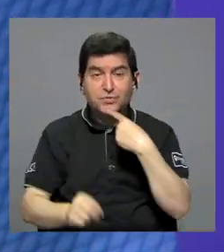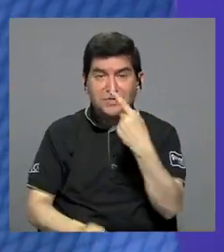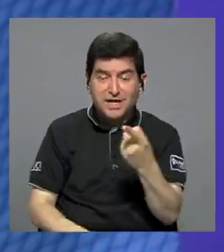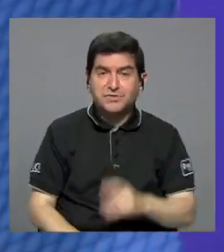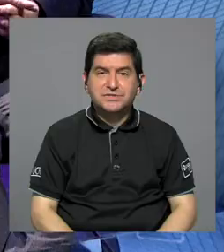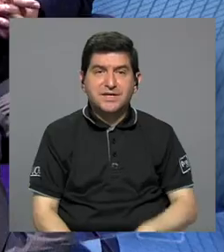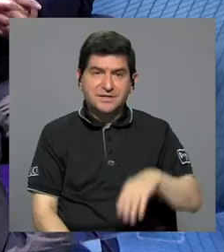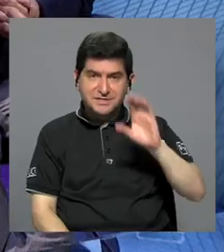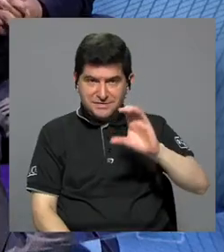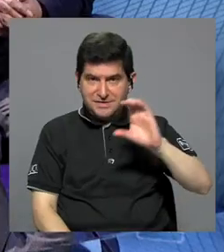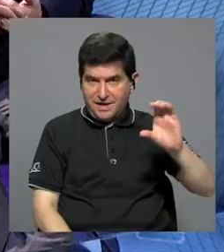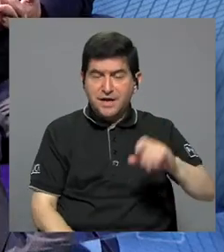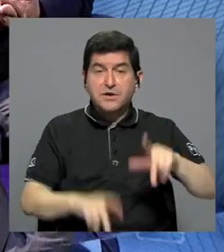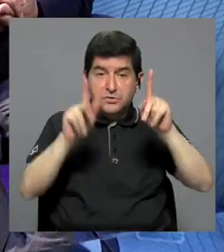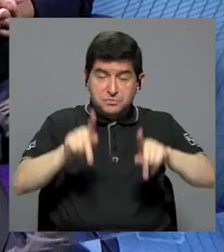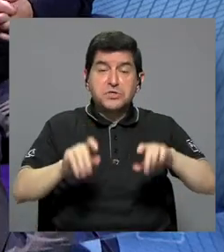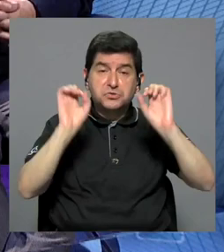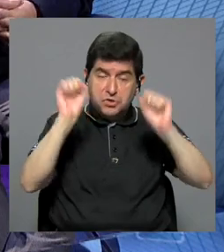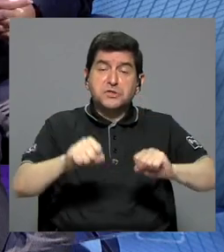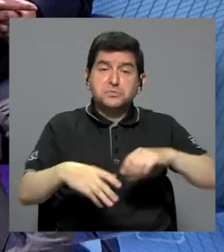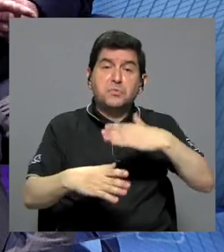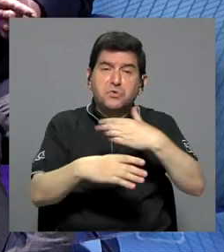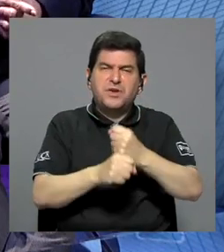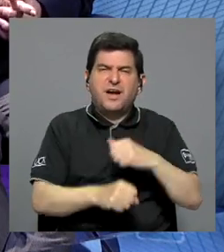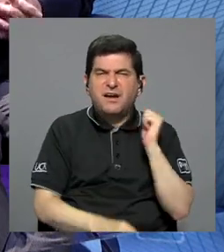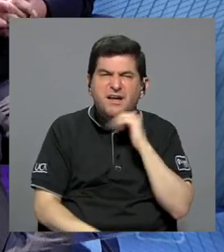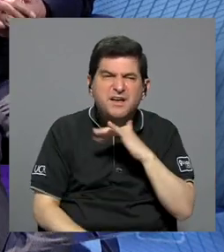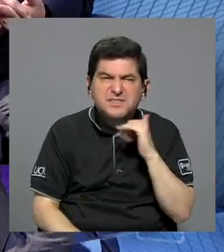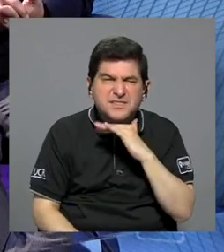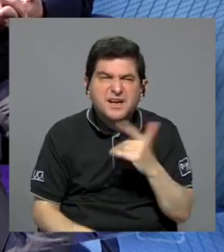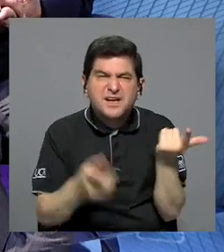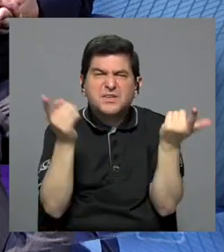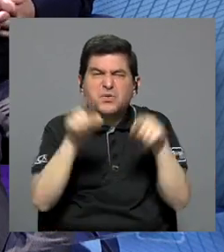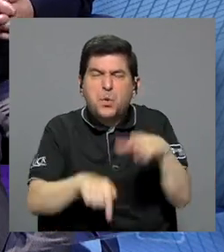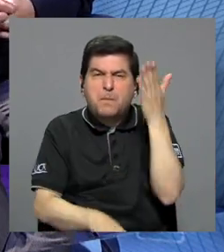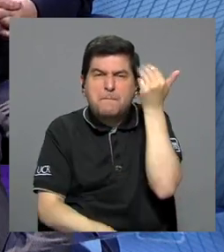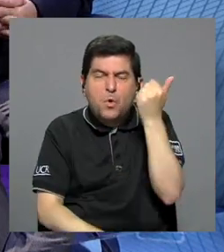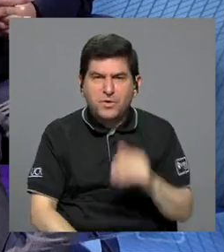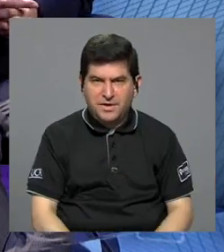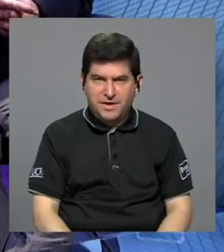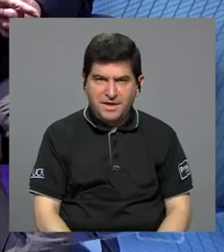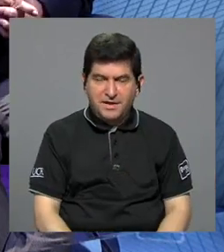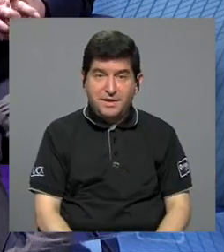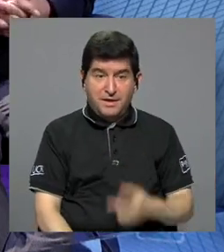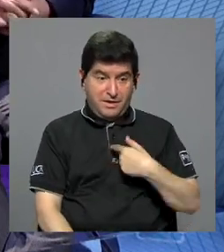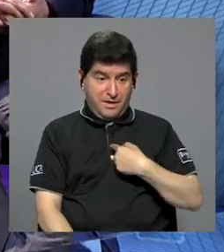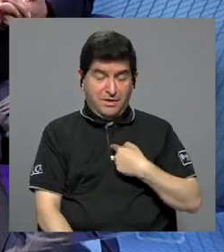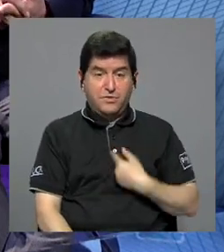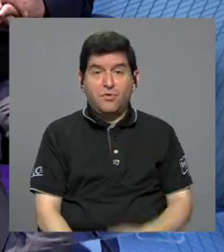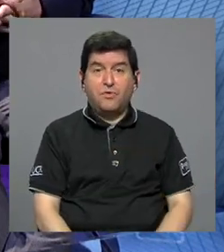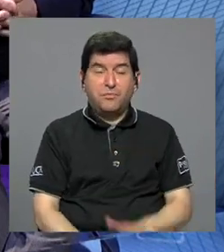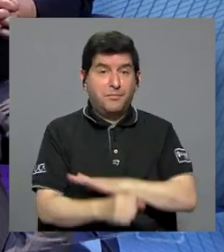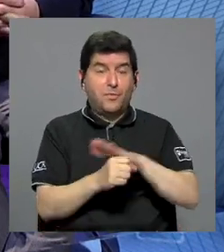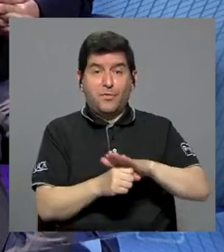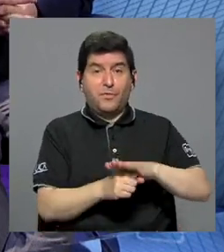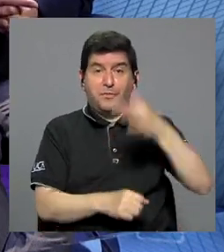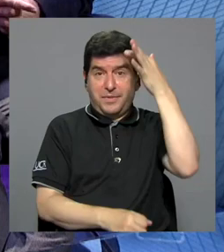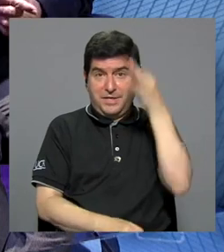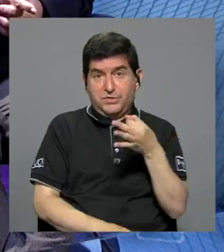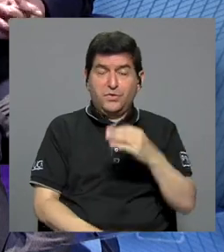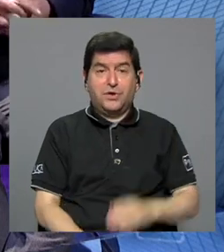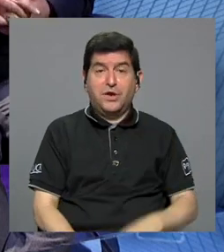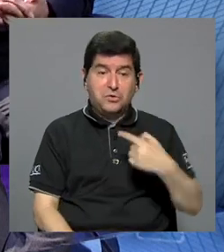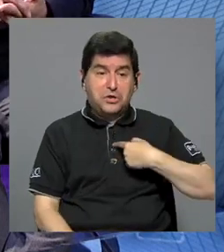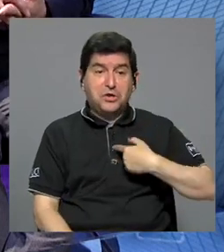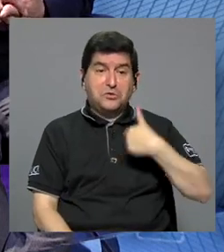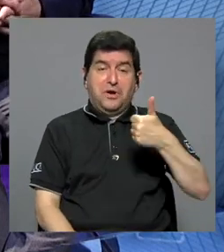que está diciendo Carlos, son preguntas que el público puede hacerse, es decir, qué raro, ¿por qué pasa esto? Y ahí es donde yo apuesto totalmente, y